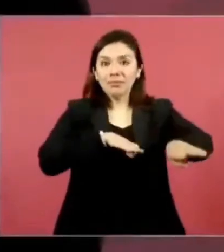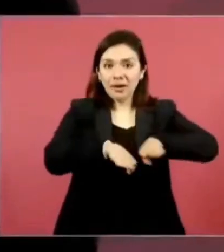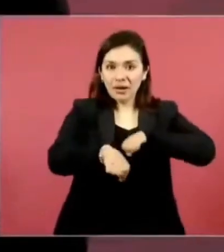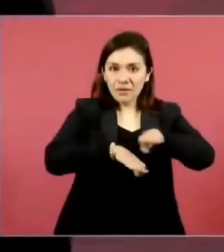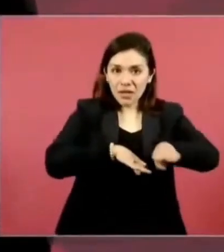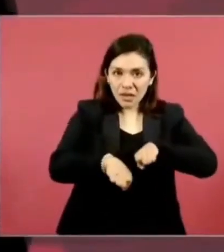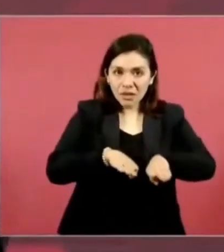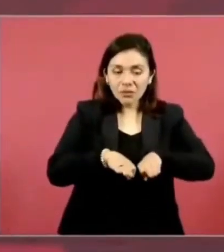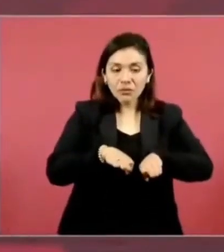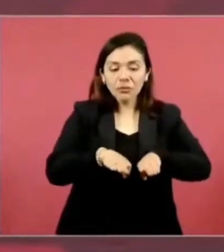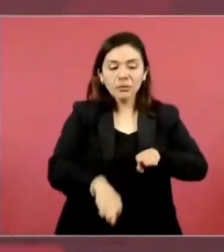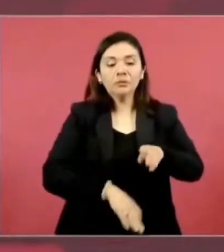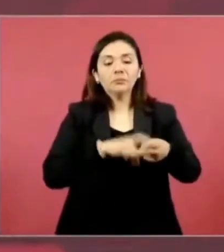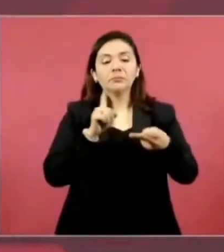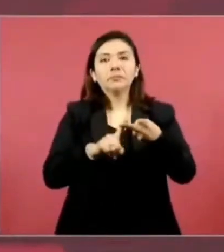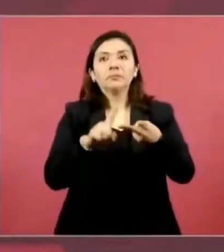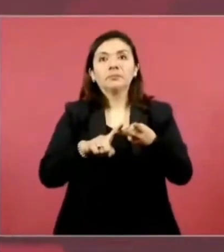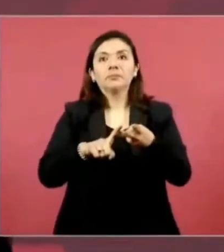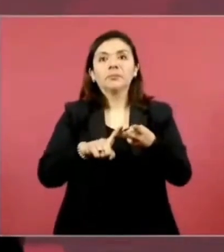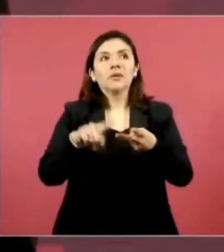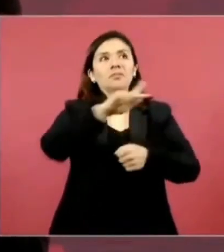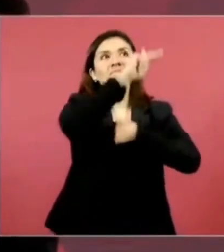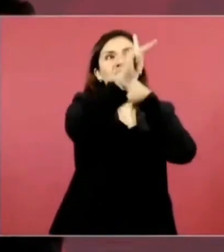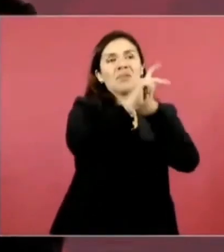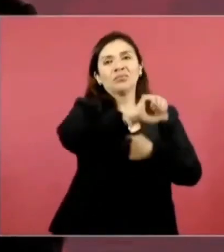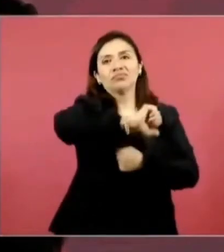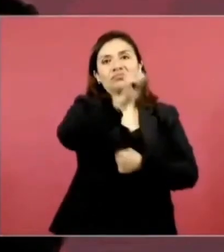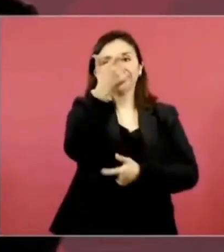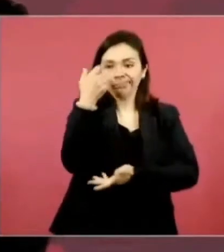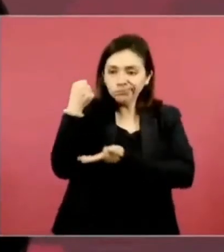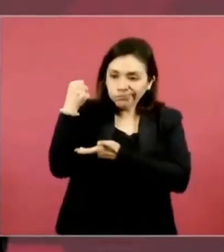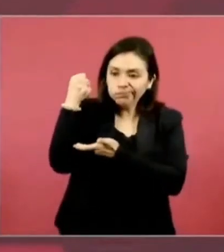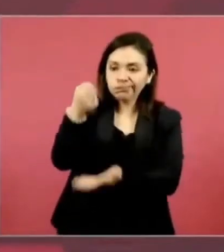en inversión extranjera,